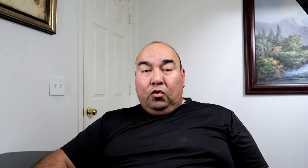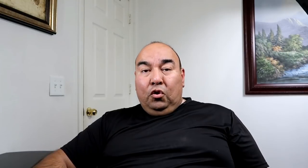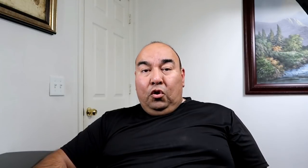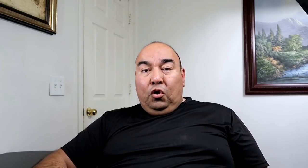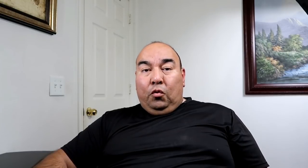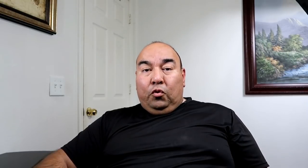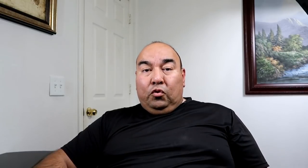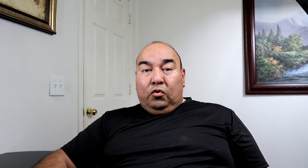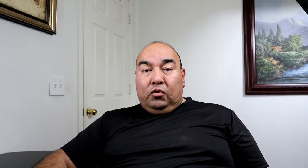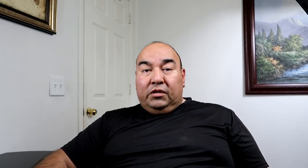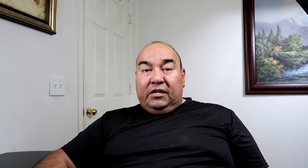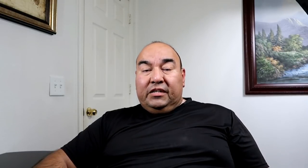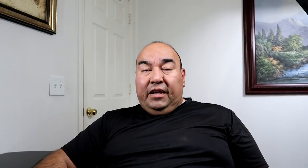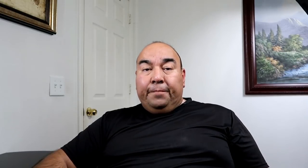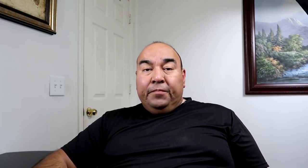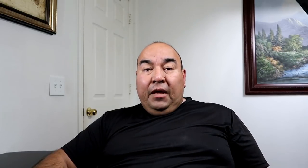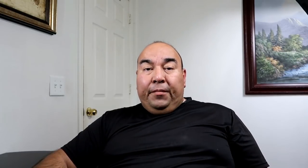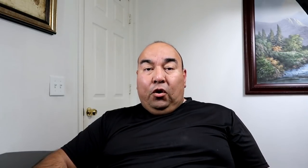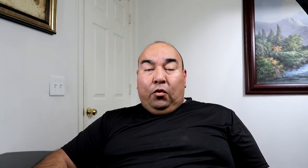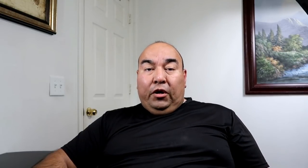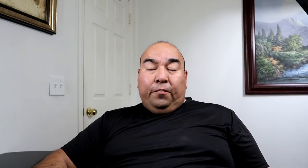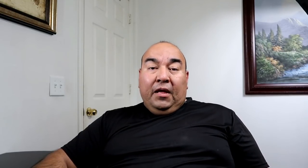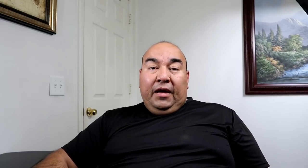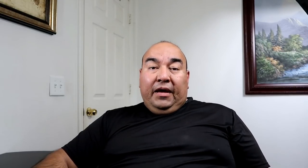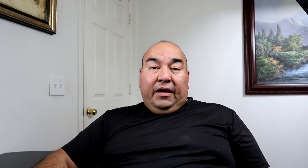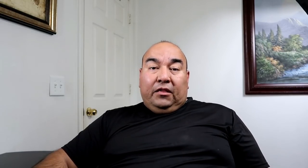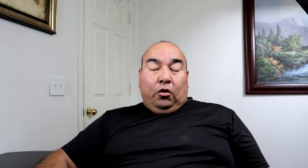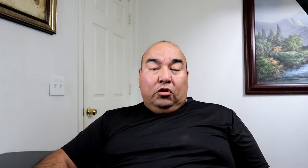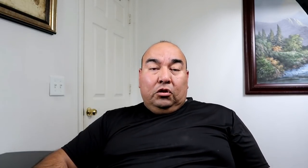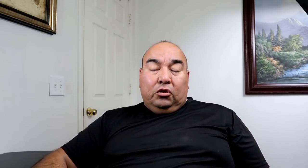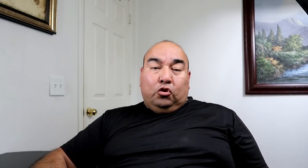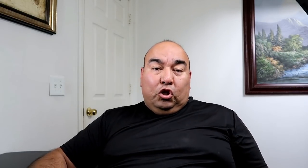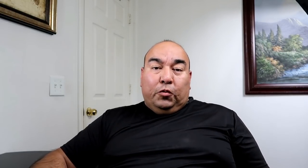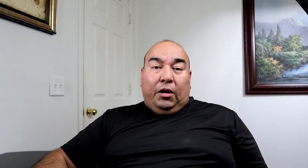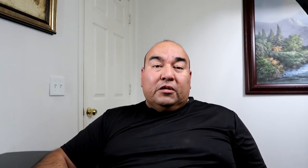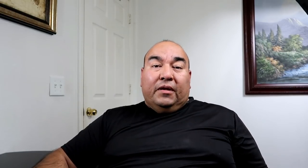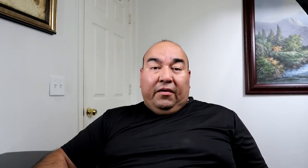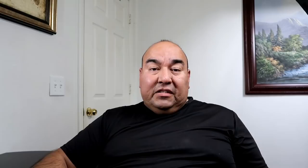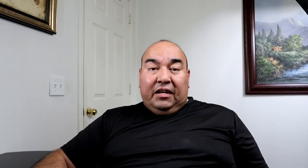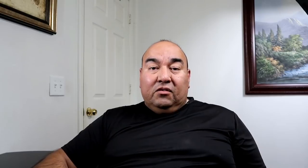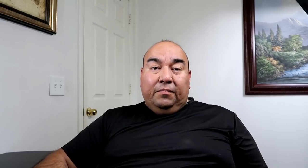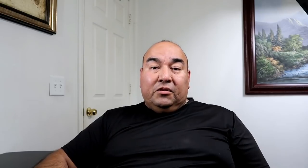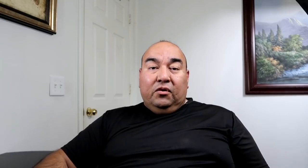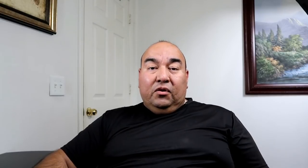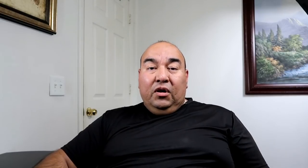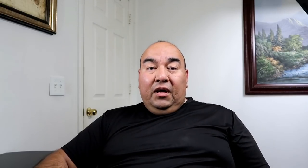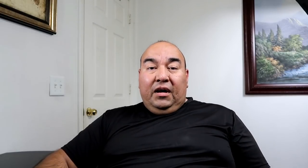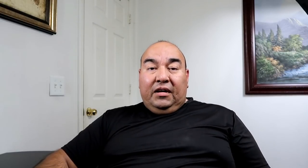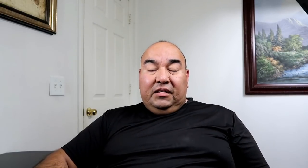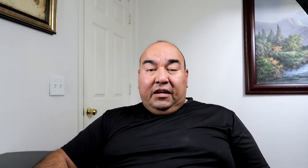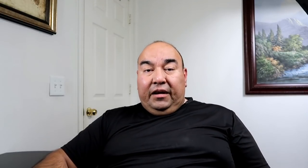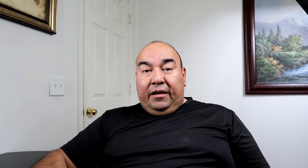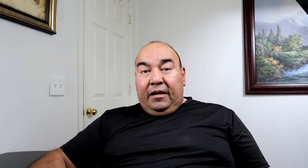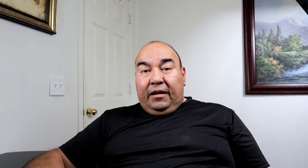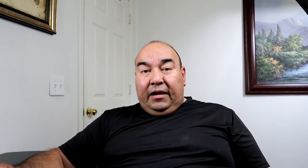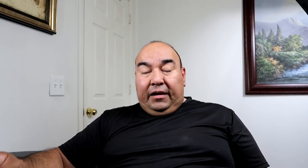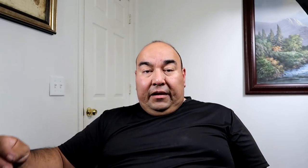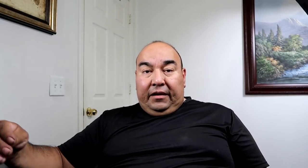100% como se quisiera. Pero bueno, todos los programas van avanzando. Se empezó a